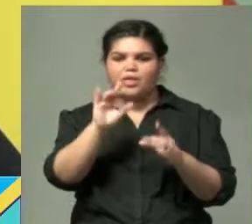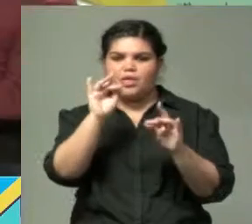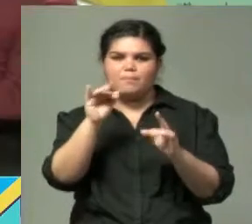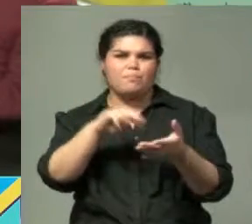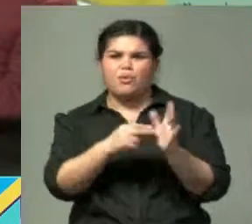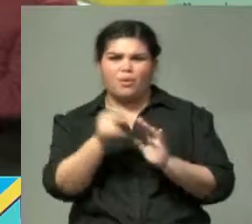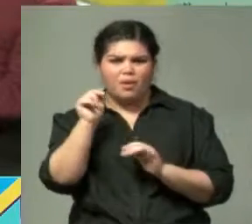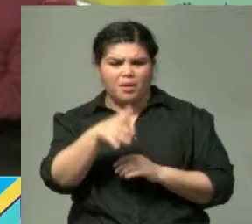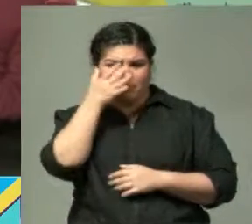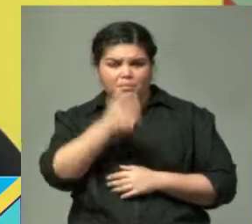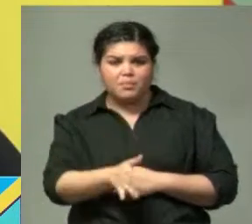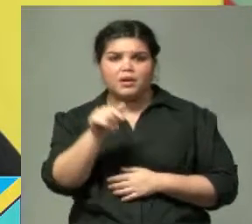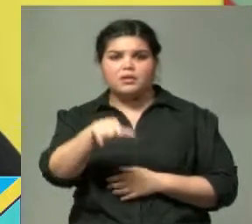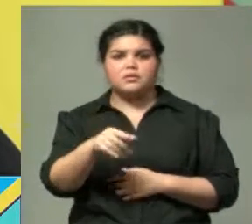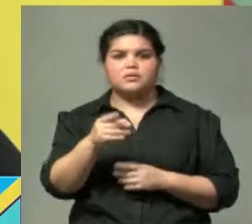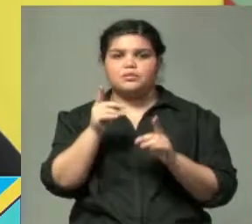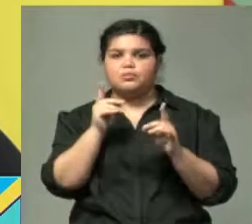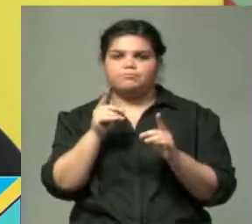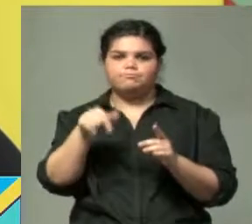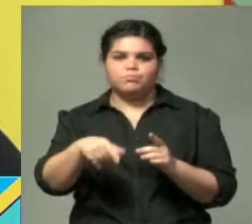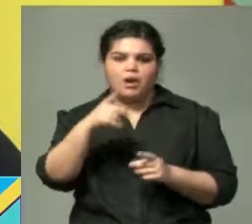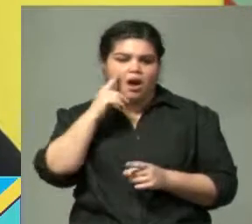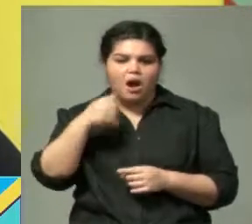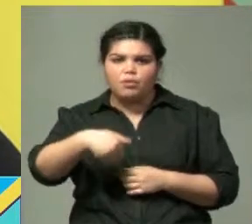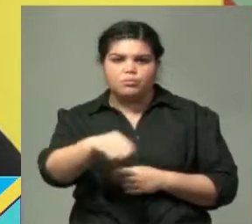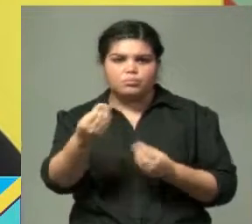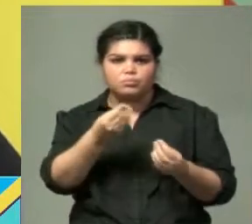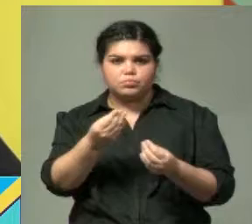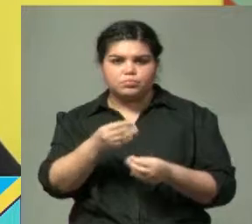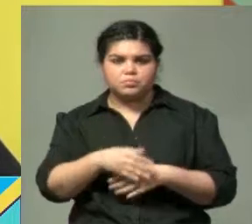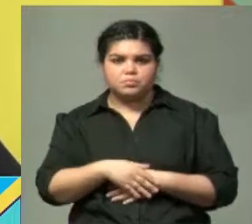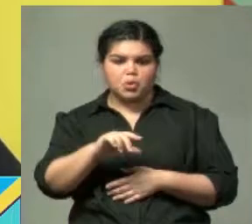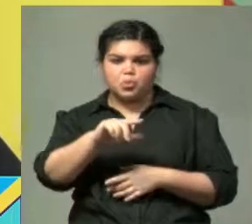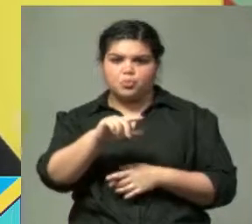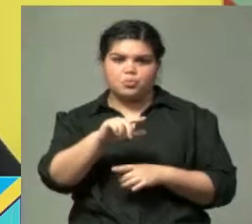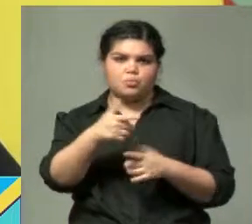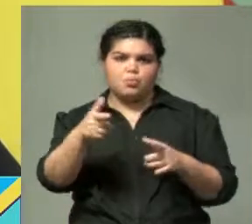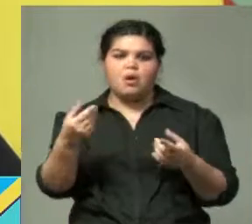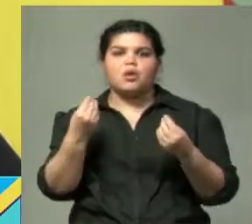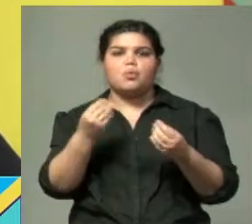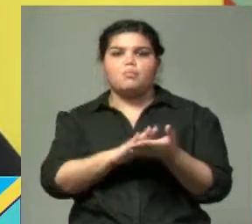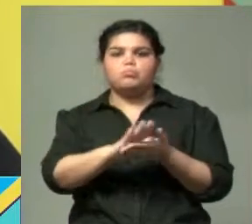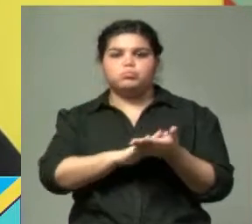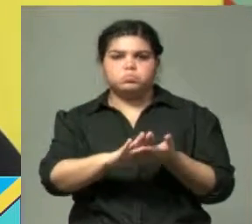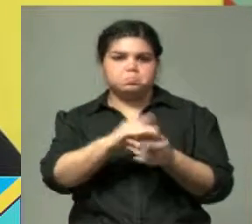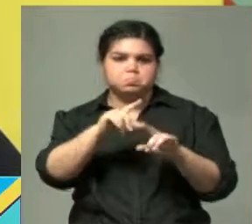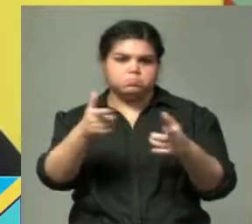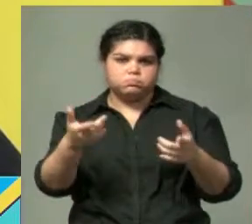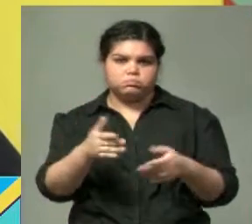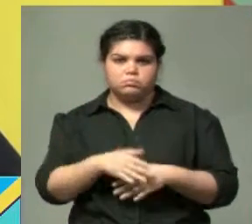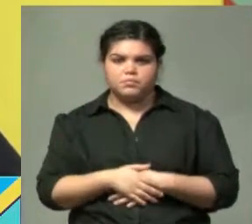marco no existe hoy una salida mundial a este esquema. De